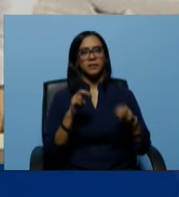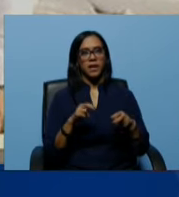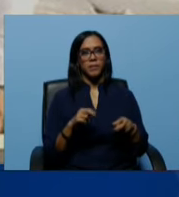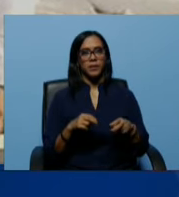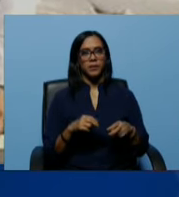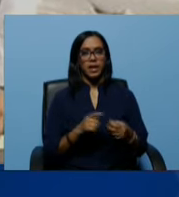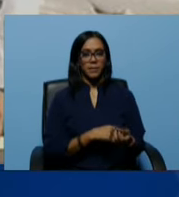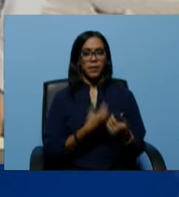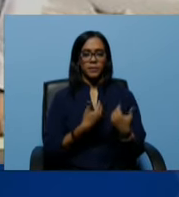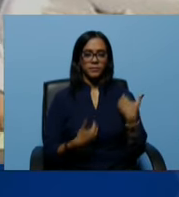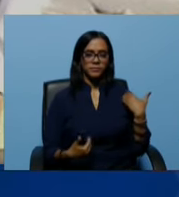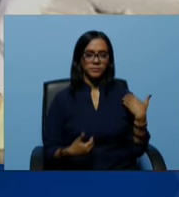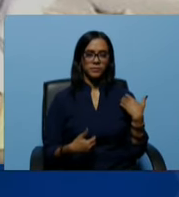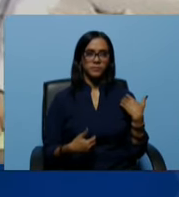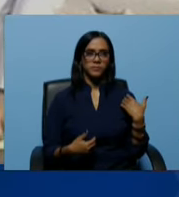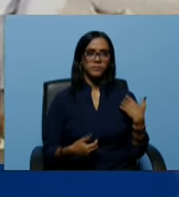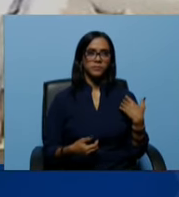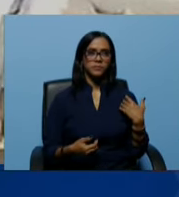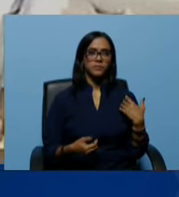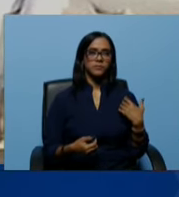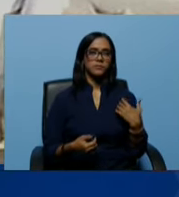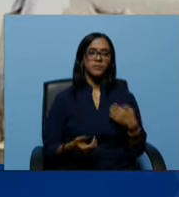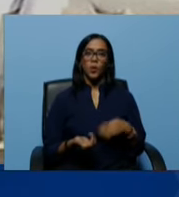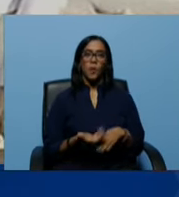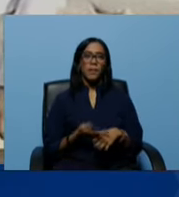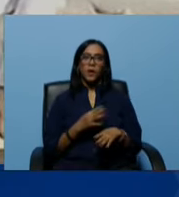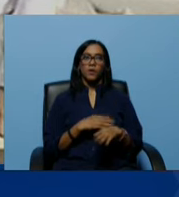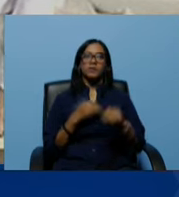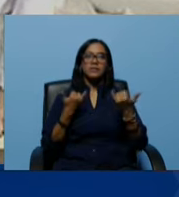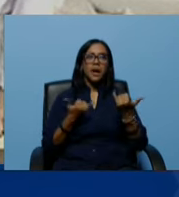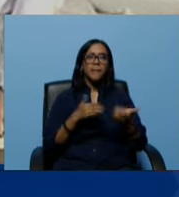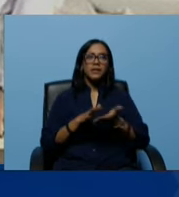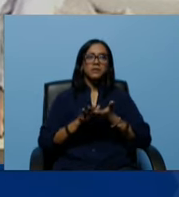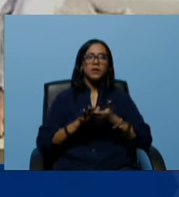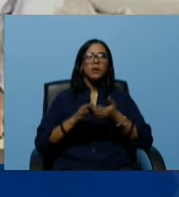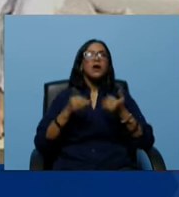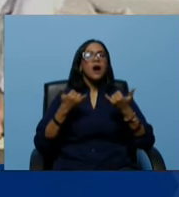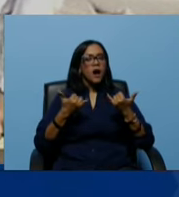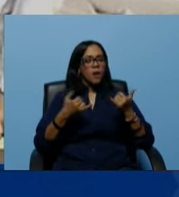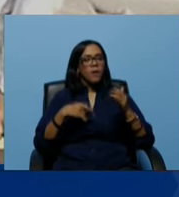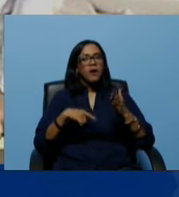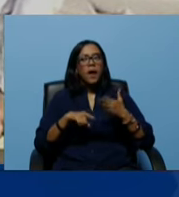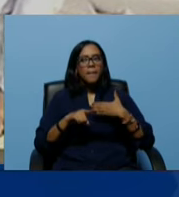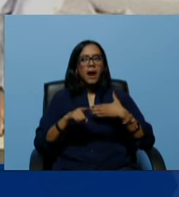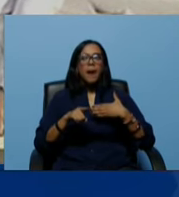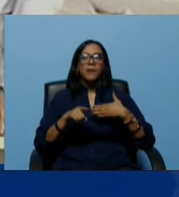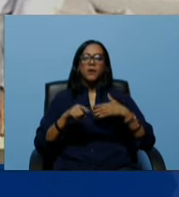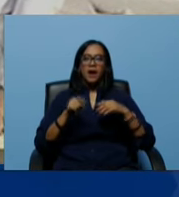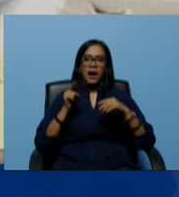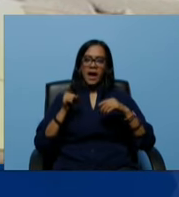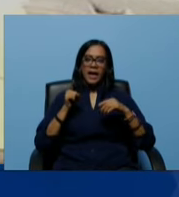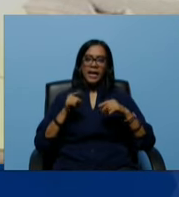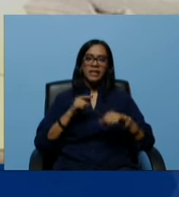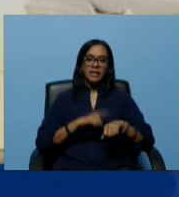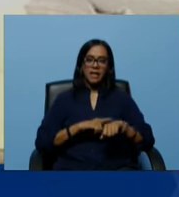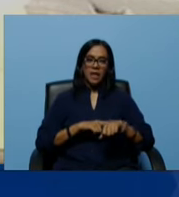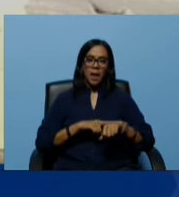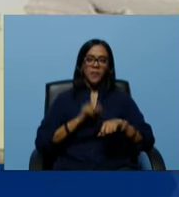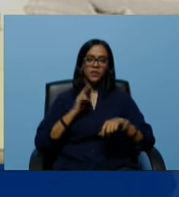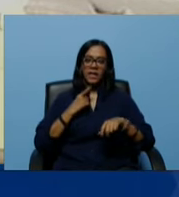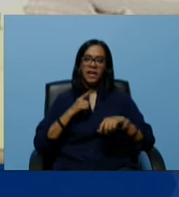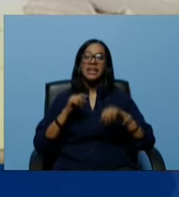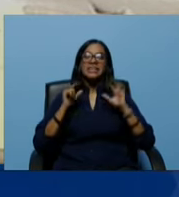mire, lo peor ya pasó. Ahora vamos a esa etapa que usted nos dice de